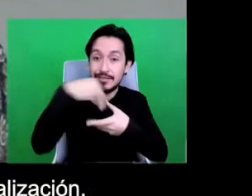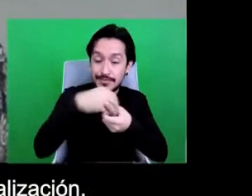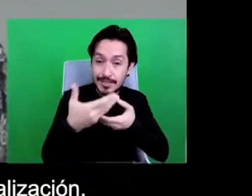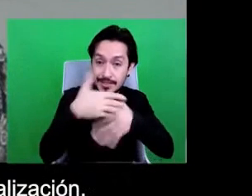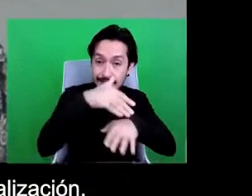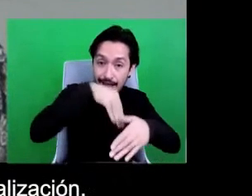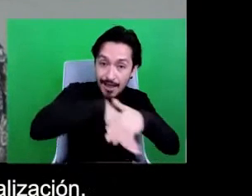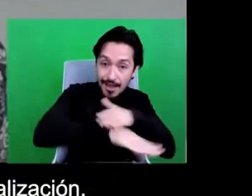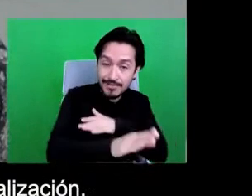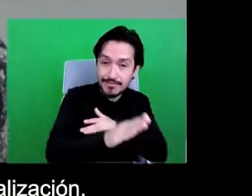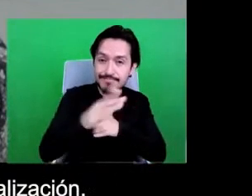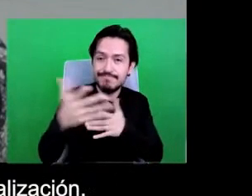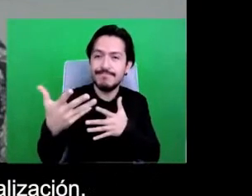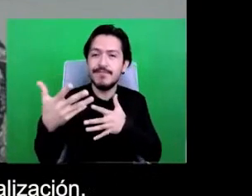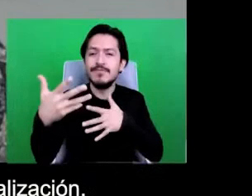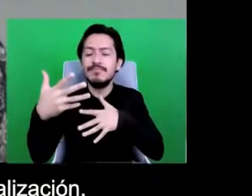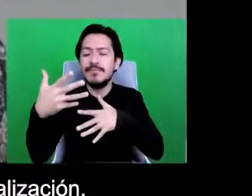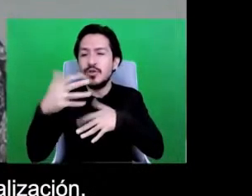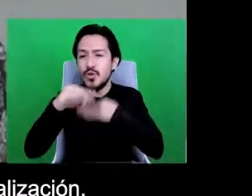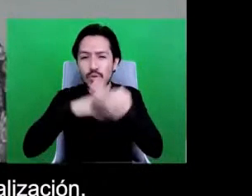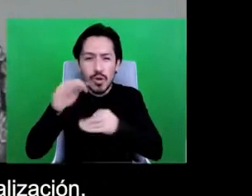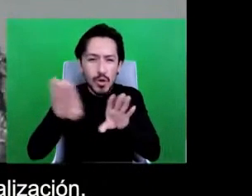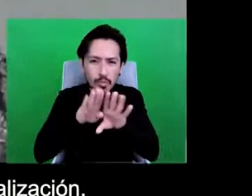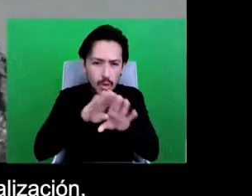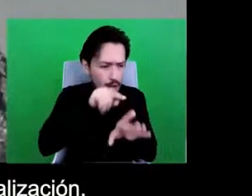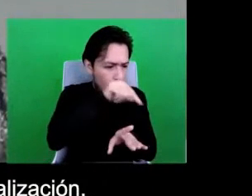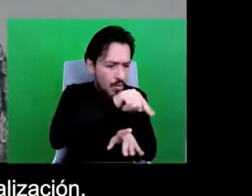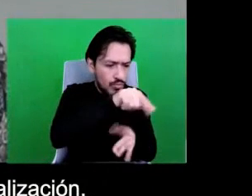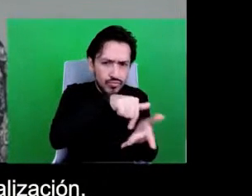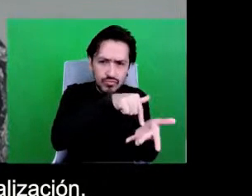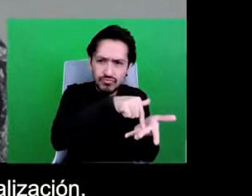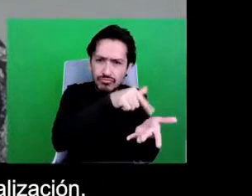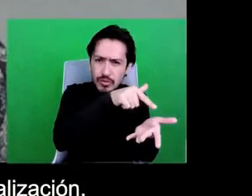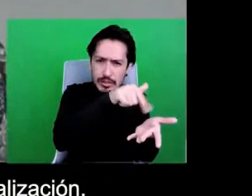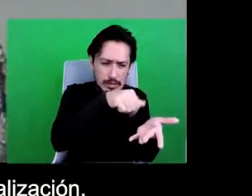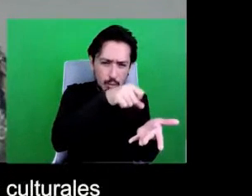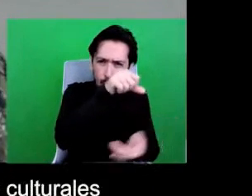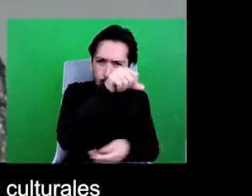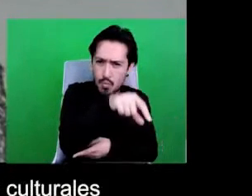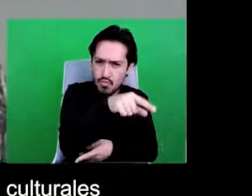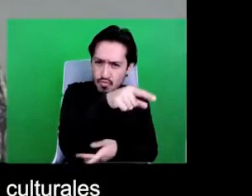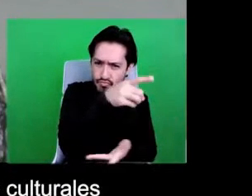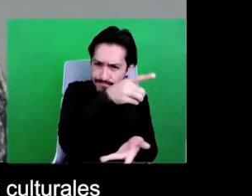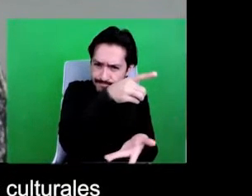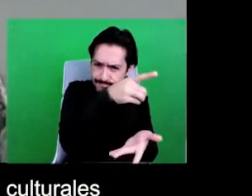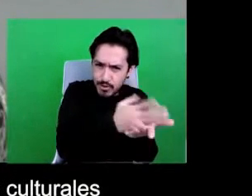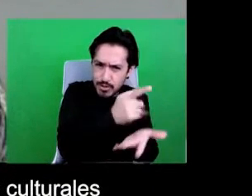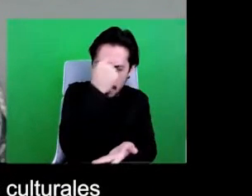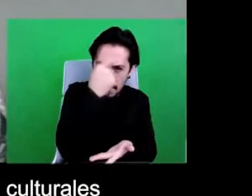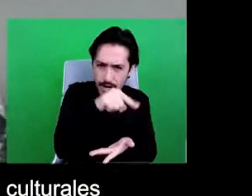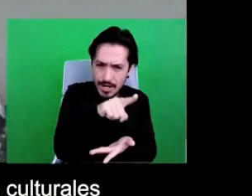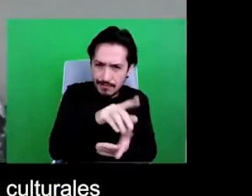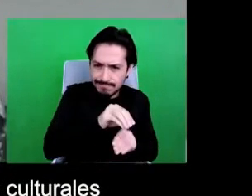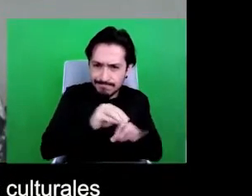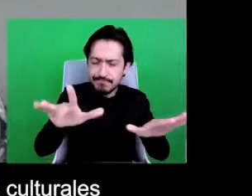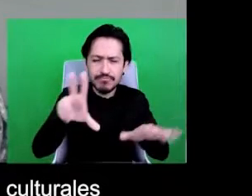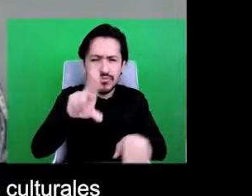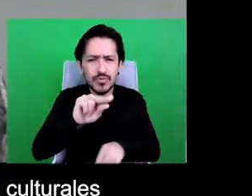inclusión, regionalización y descentralización, y por supuesto la pandemia de COVID-19 y los efectos a largo plazo que